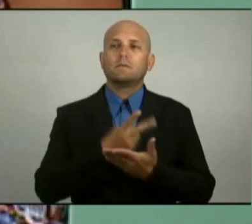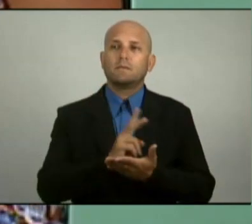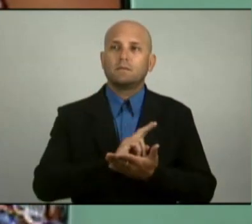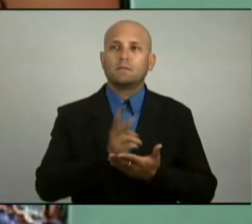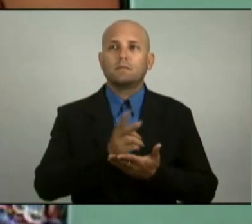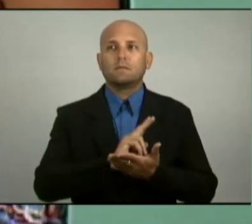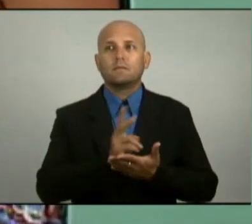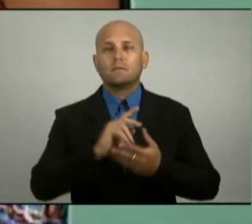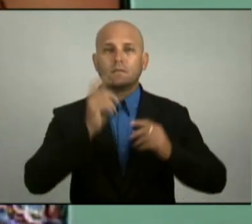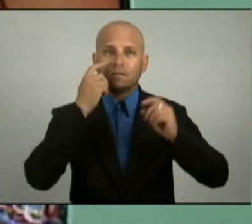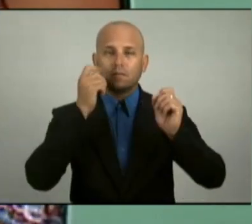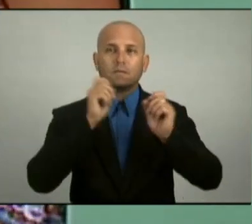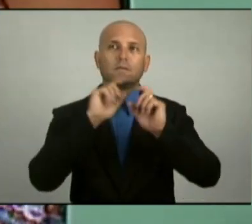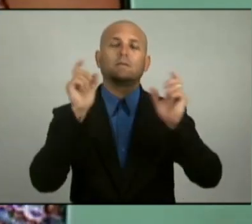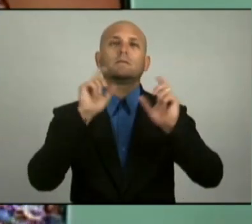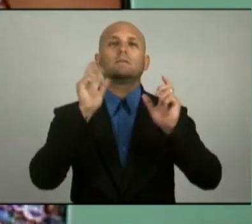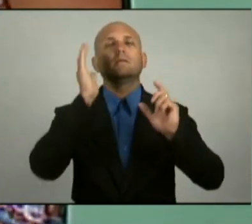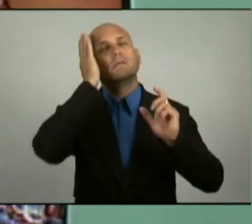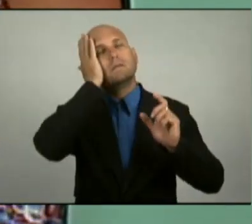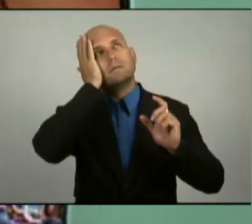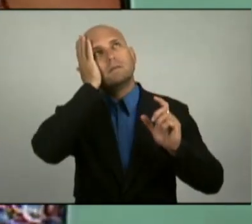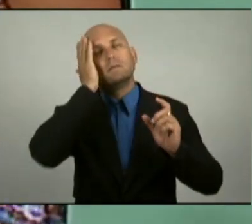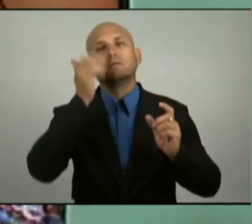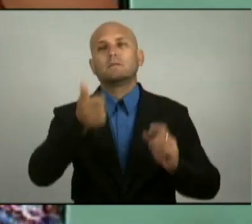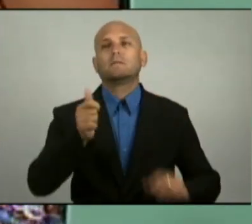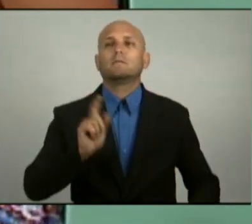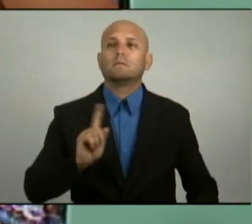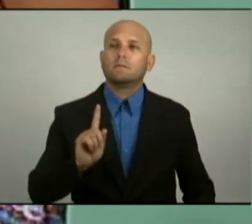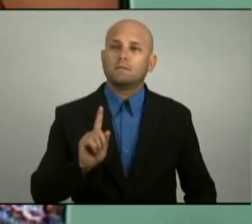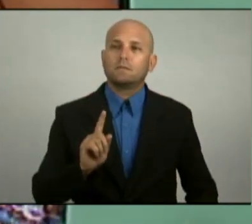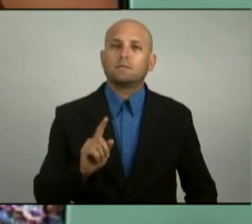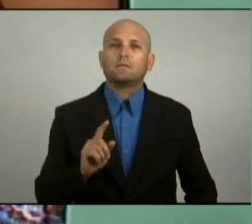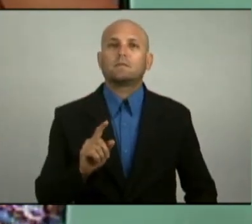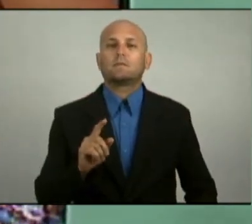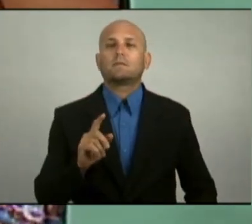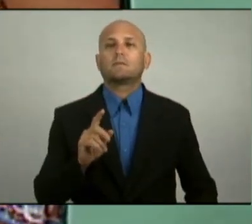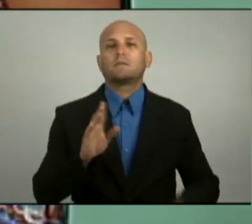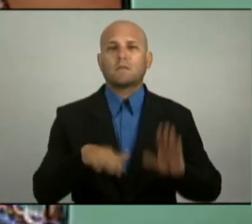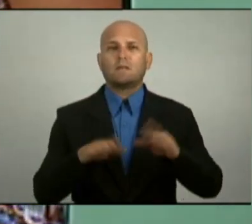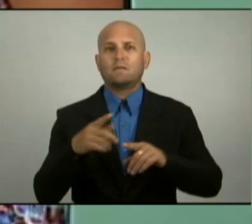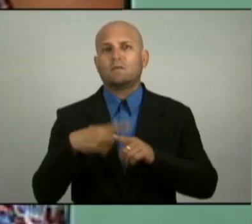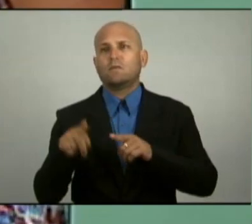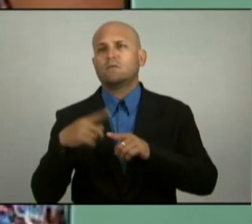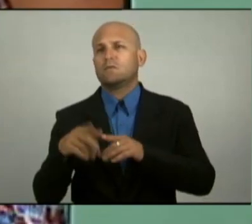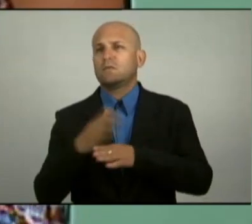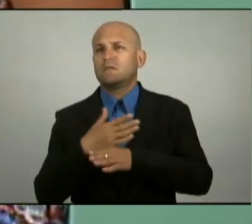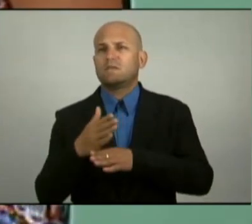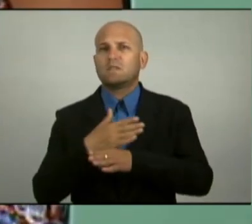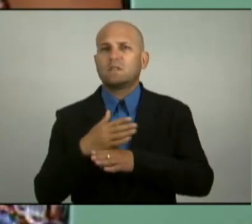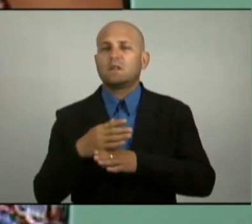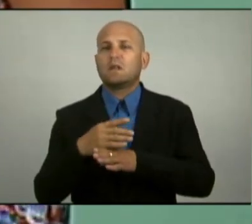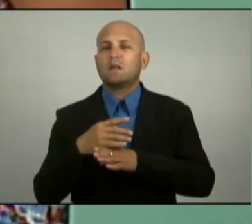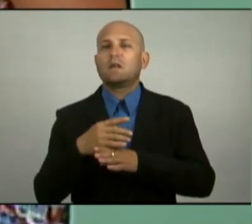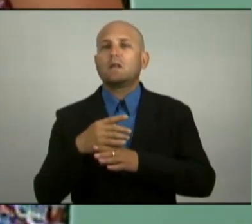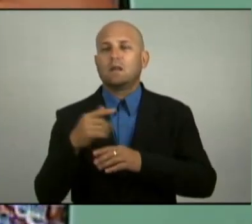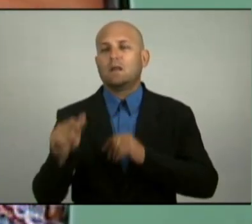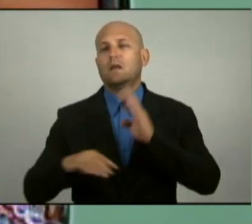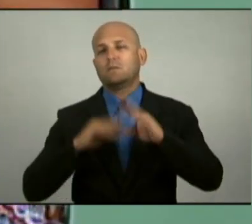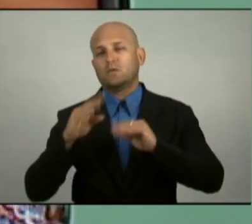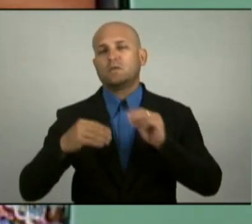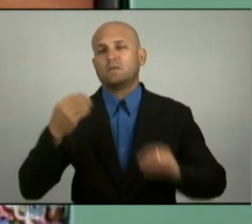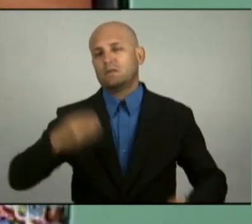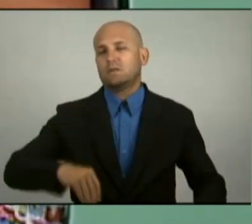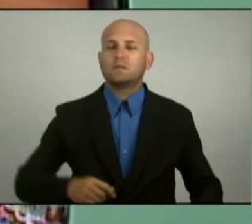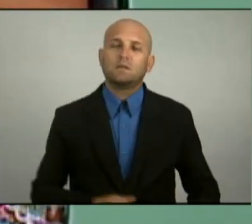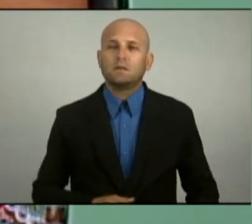o en alguna etapa de la vida insomnio u otro trastorno que de eso vamos a a conversar porque incluso